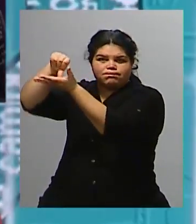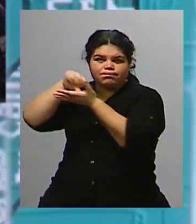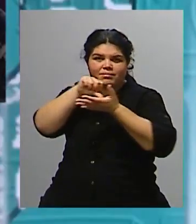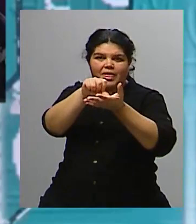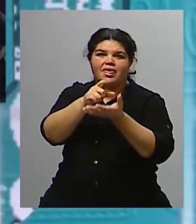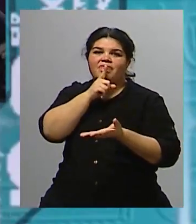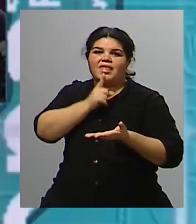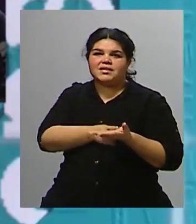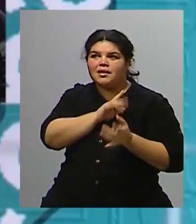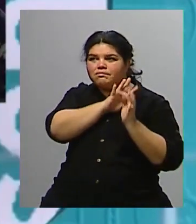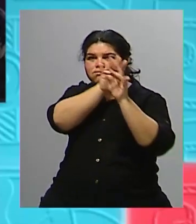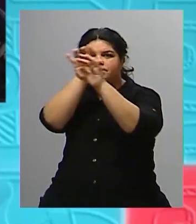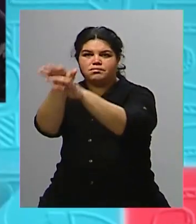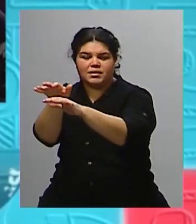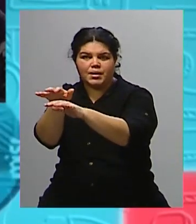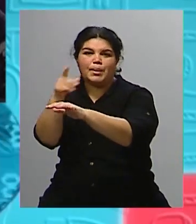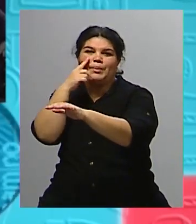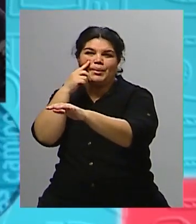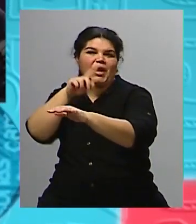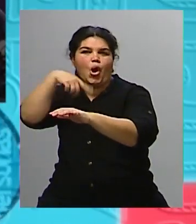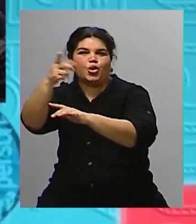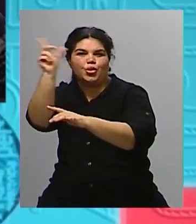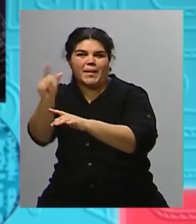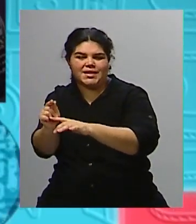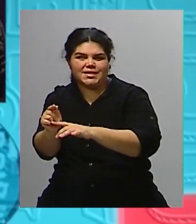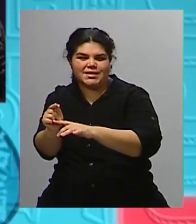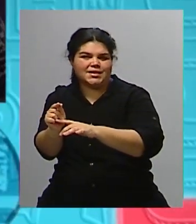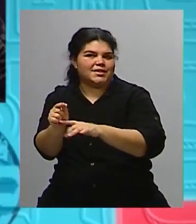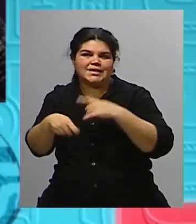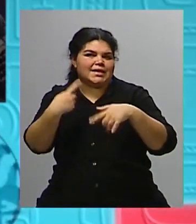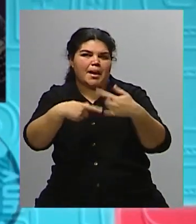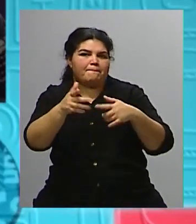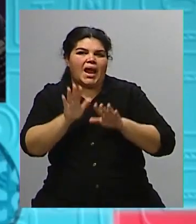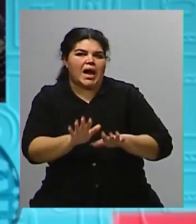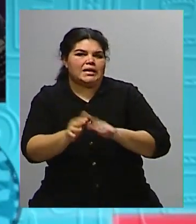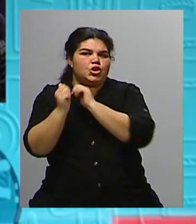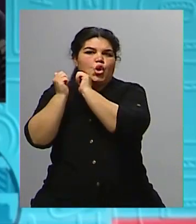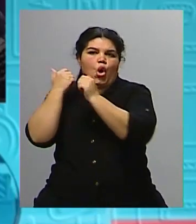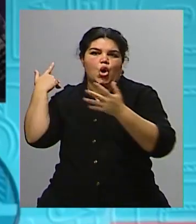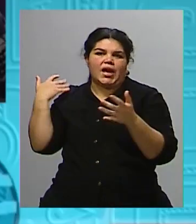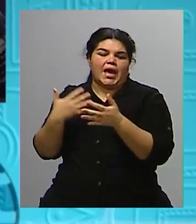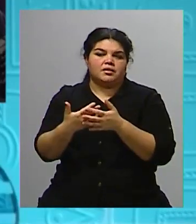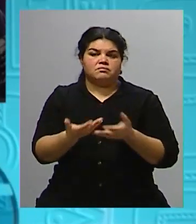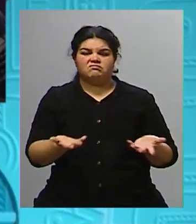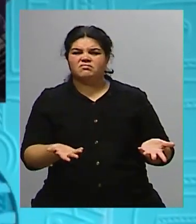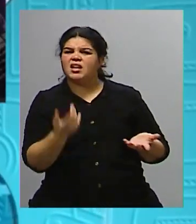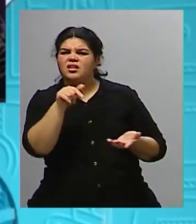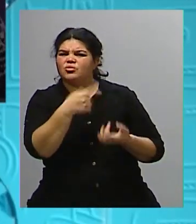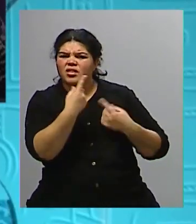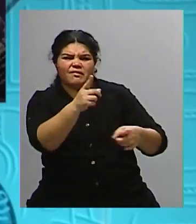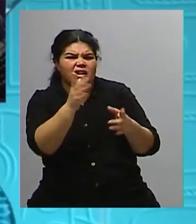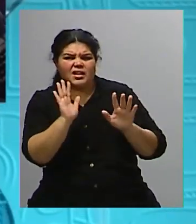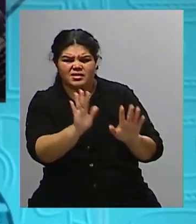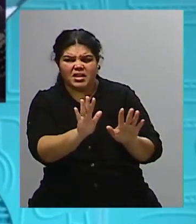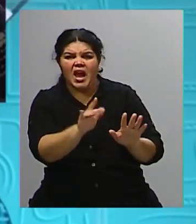muy interesante porque ha habido todo un discurso, si se quiere, más social en las redes sociales respecto a que en la Argentina hay una fuga enorme de personas y que mucha gente se